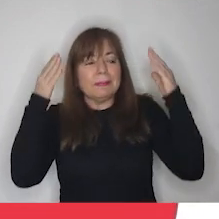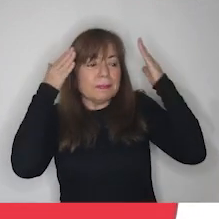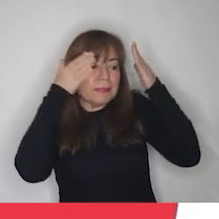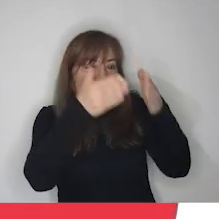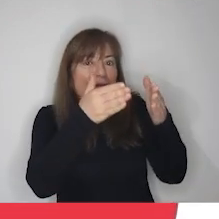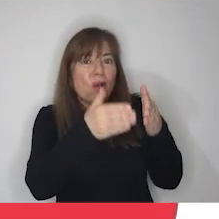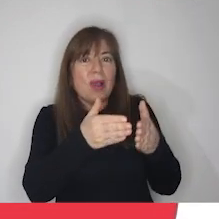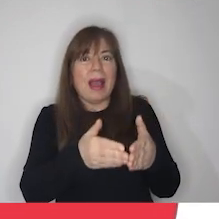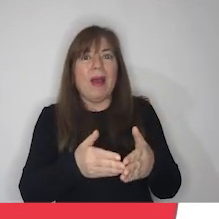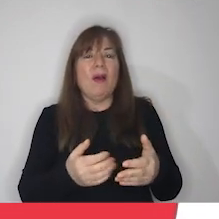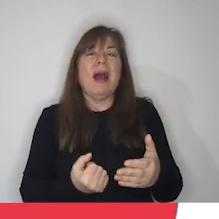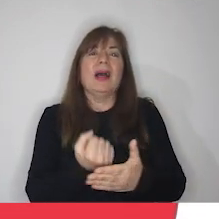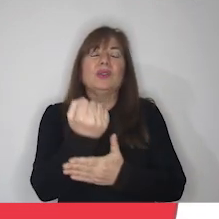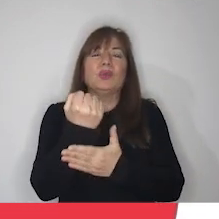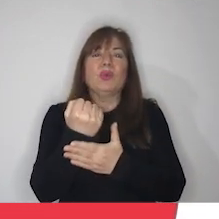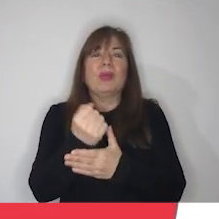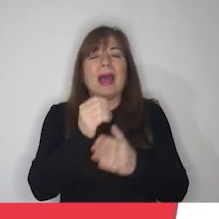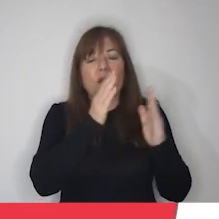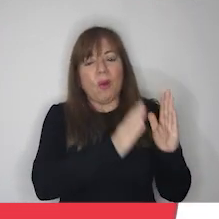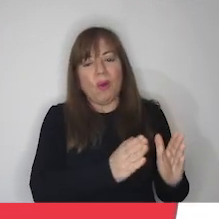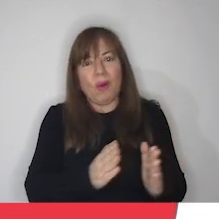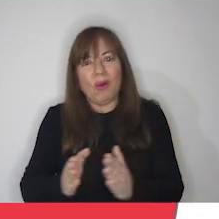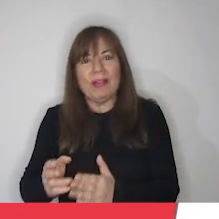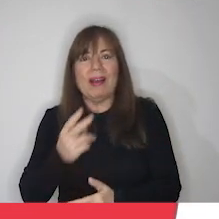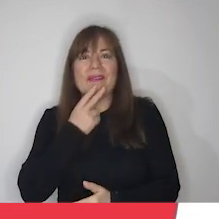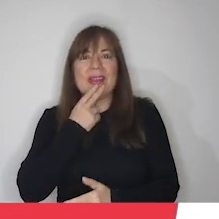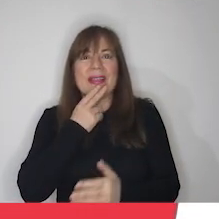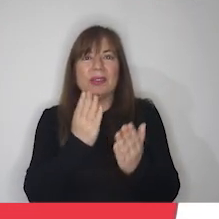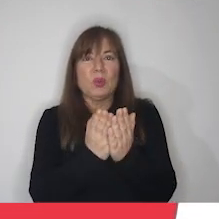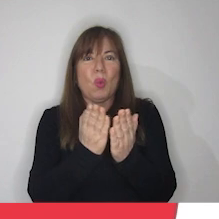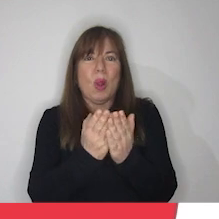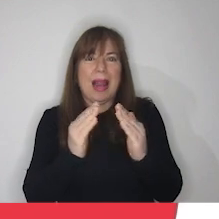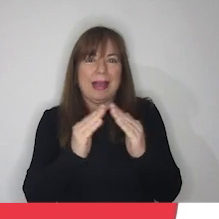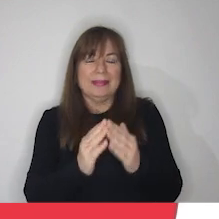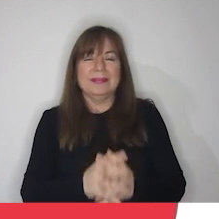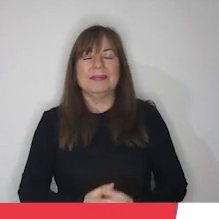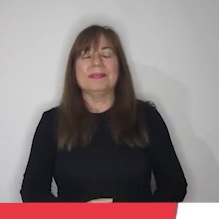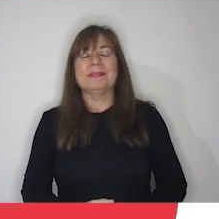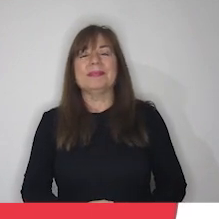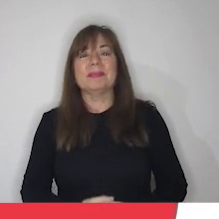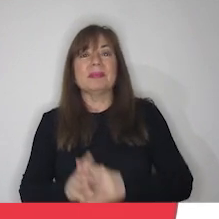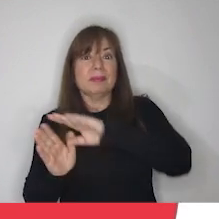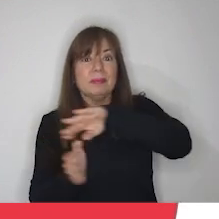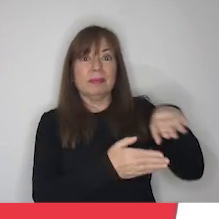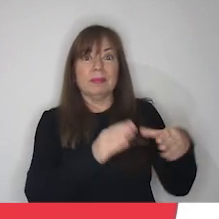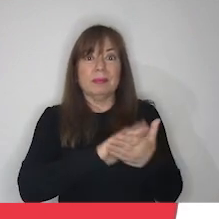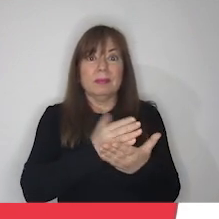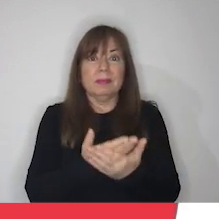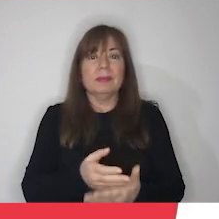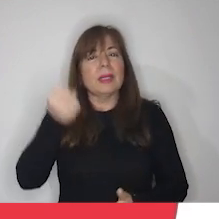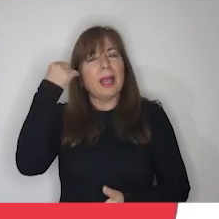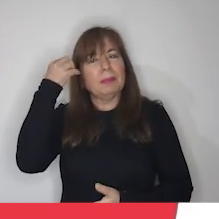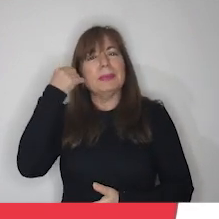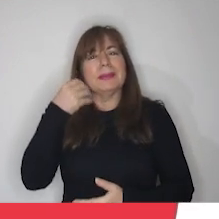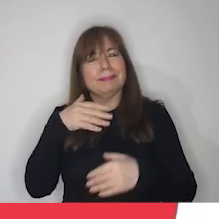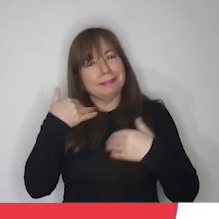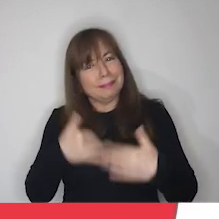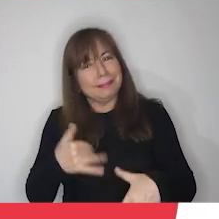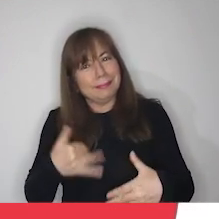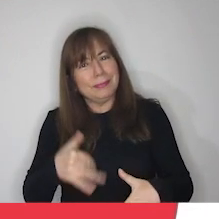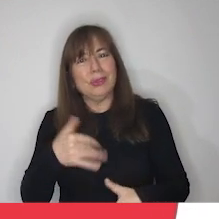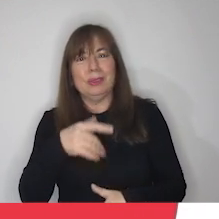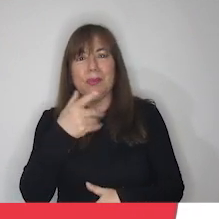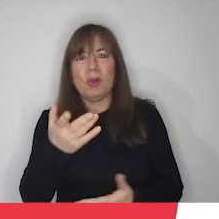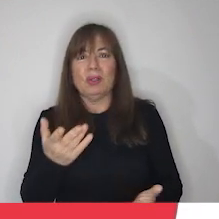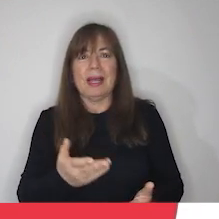a mantener en orden tu vida escolar. En cuanto a tu salud, es importante que aprendas a ser responsable con tu cuerpo y mente.